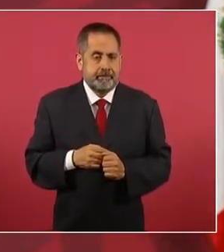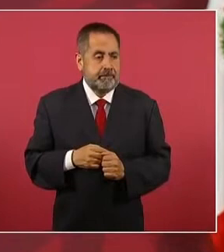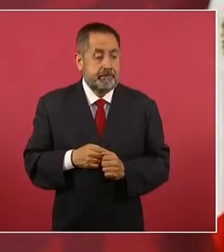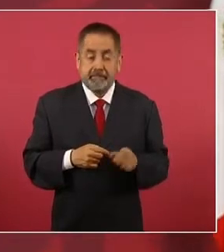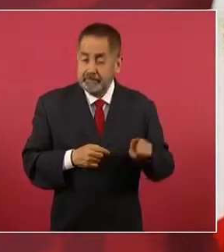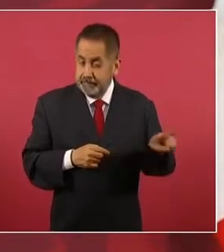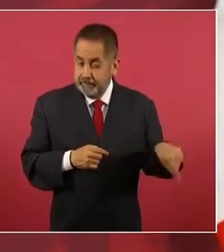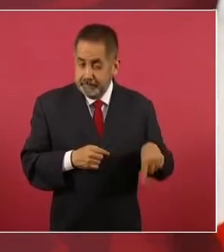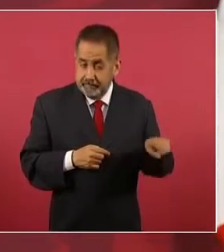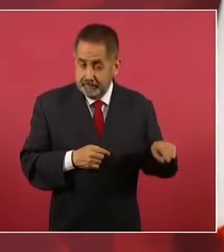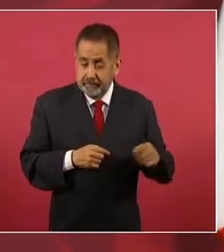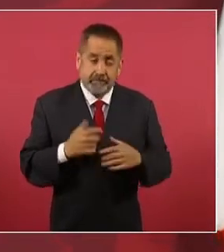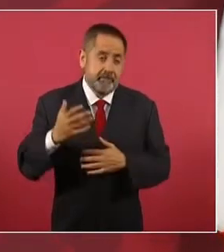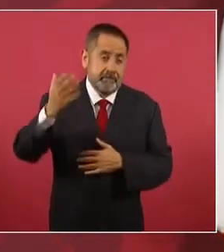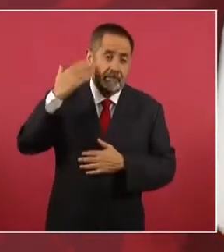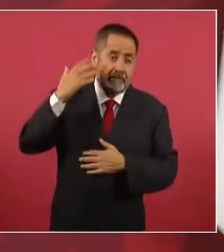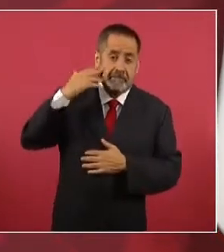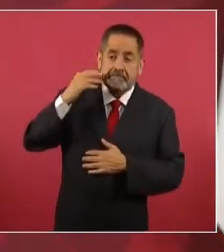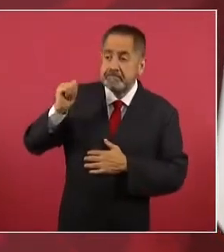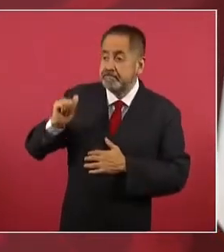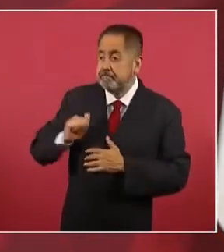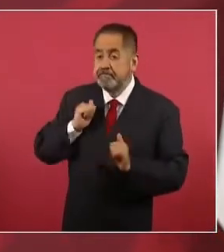sacaban provecho